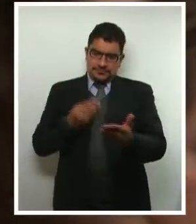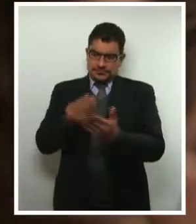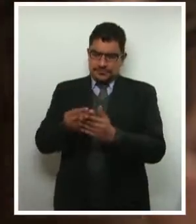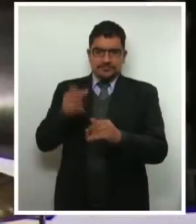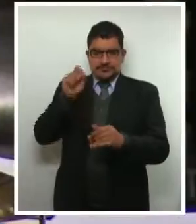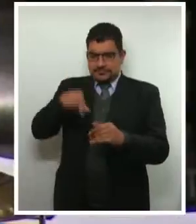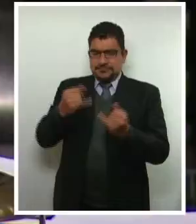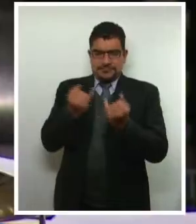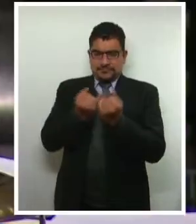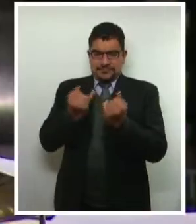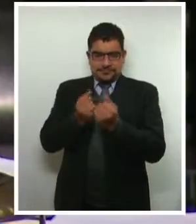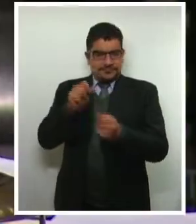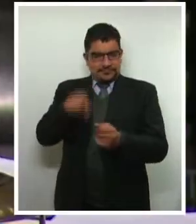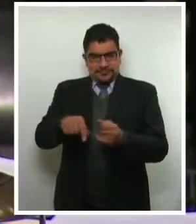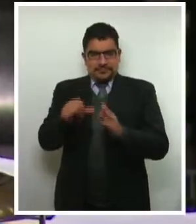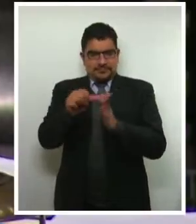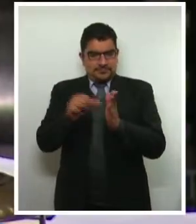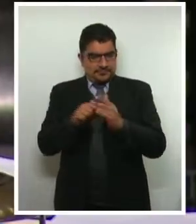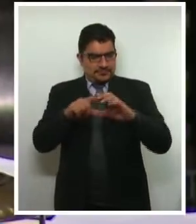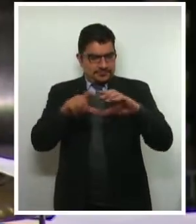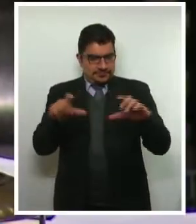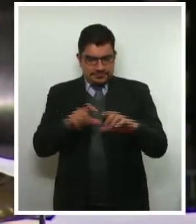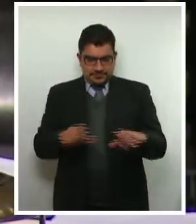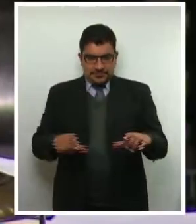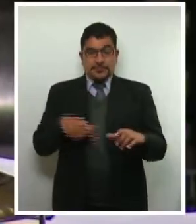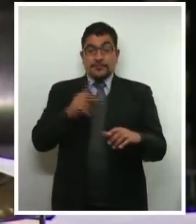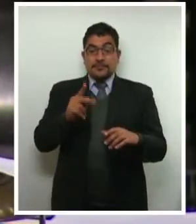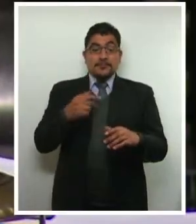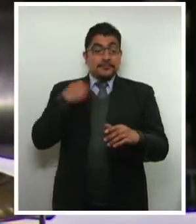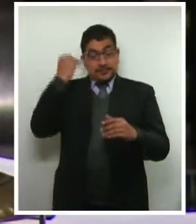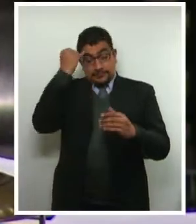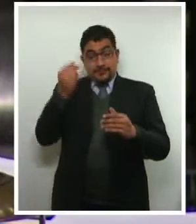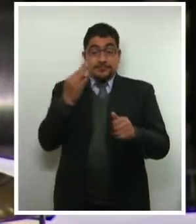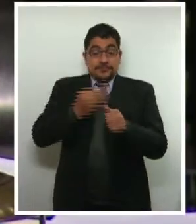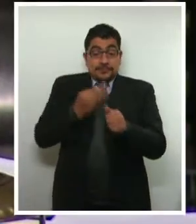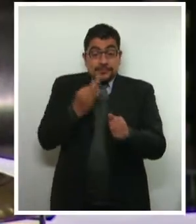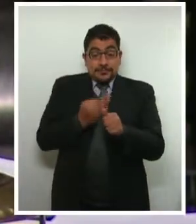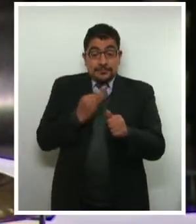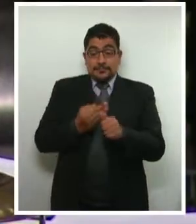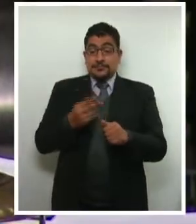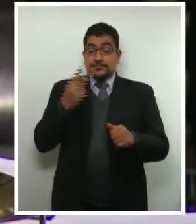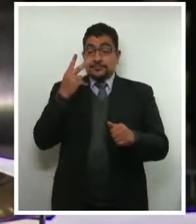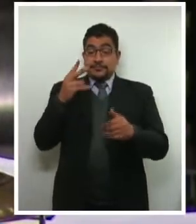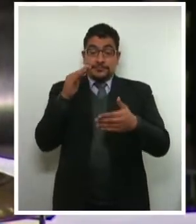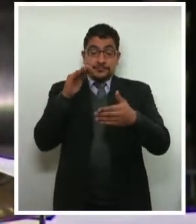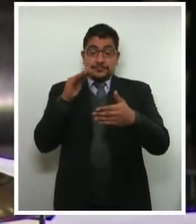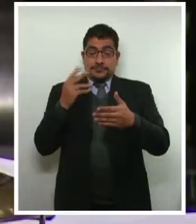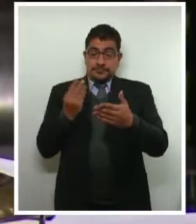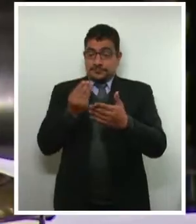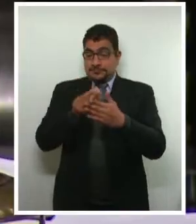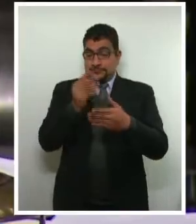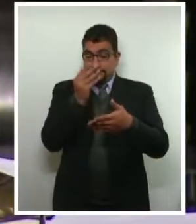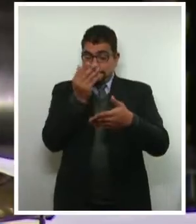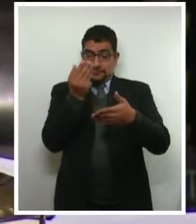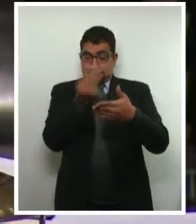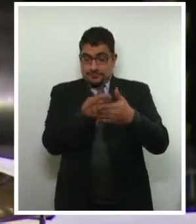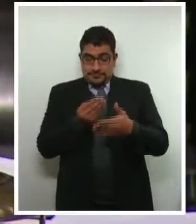reservándose también ese mismo artículo. La idea es que podamos escuchar las dos reservas y luego